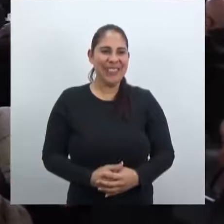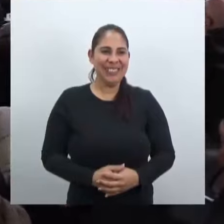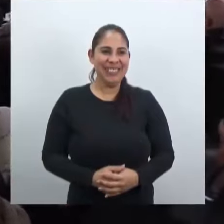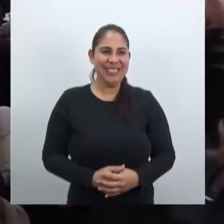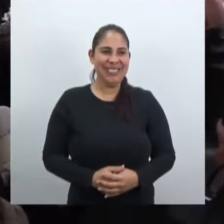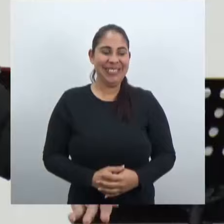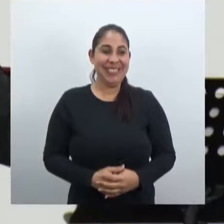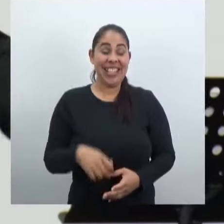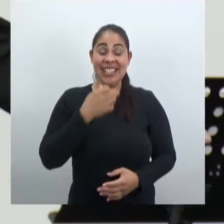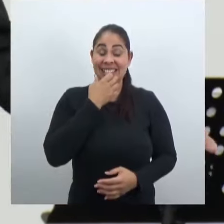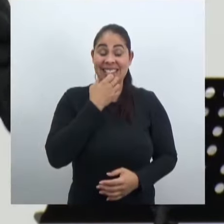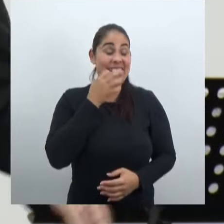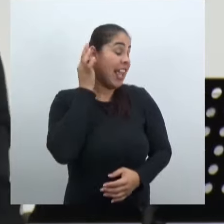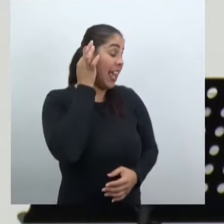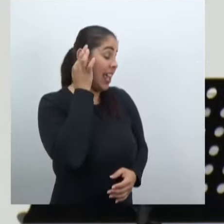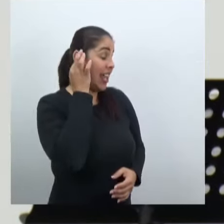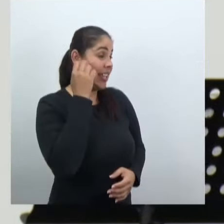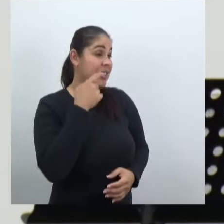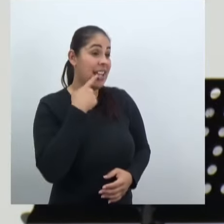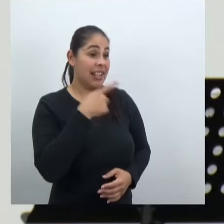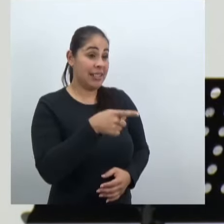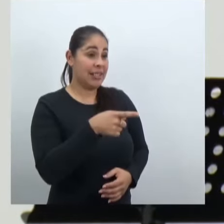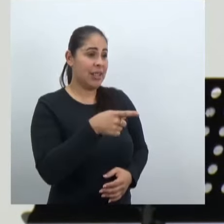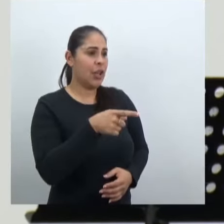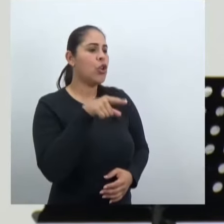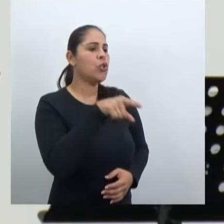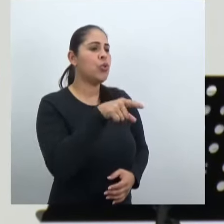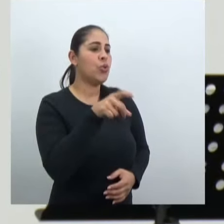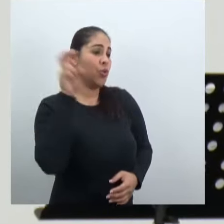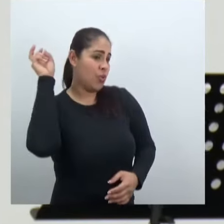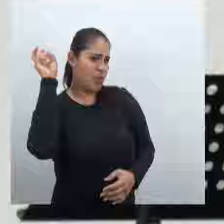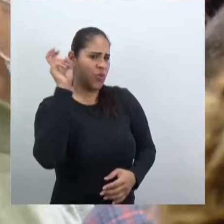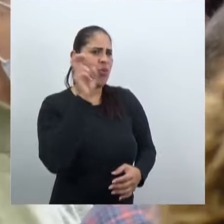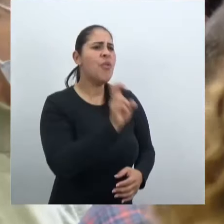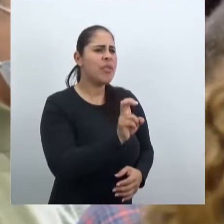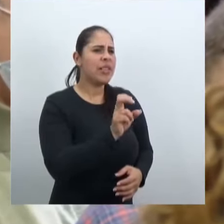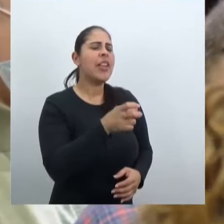Y cuando, si ella pregunta cómo viniste, le dice normalmente en caballo, pero hoy lo deja en casa.